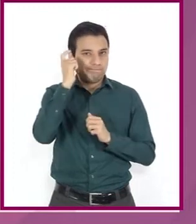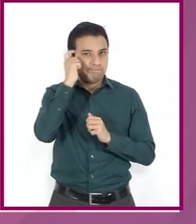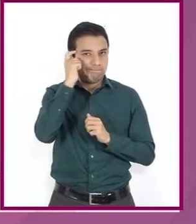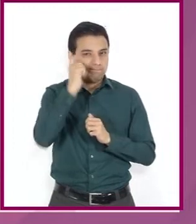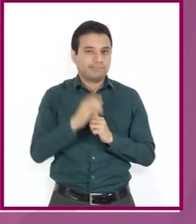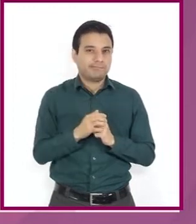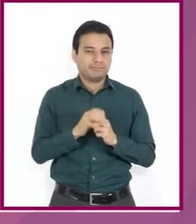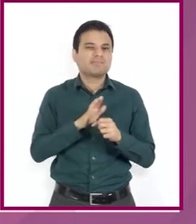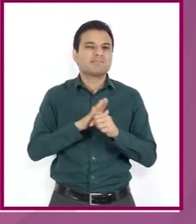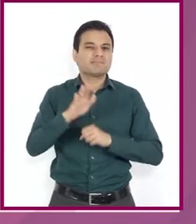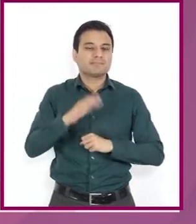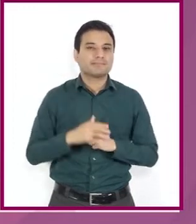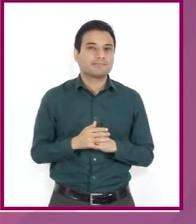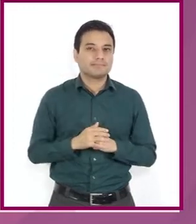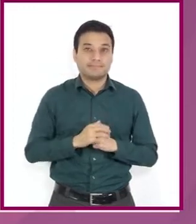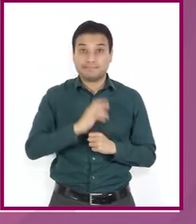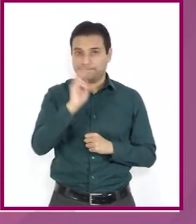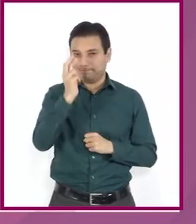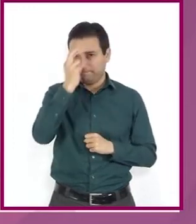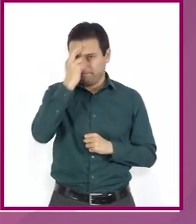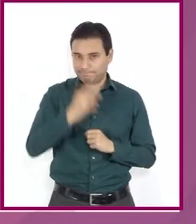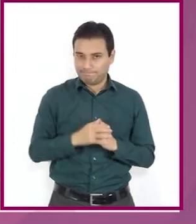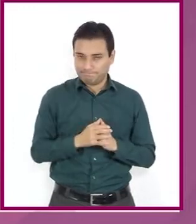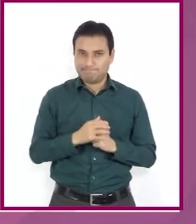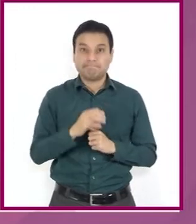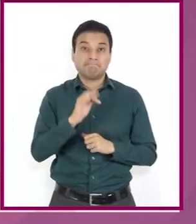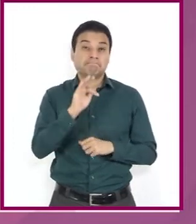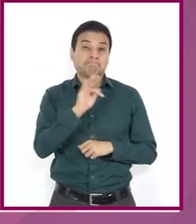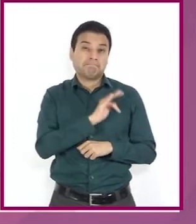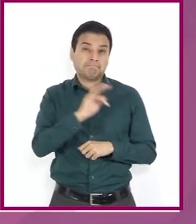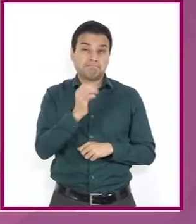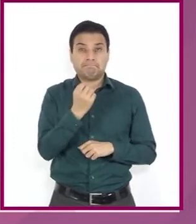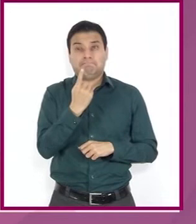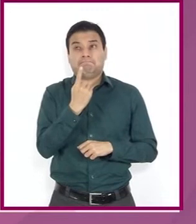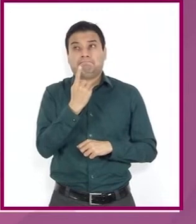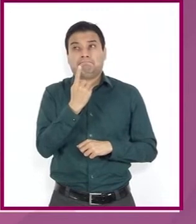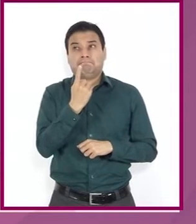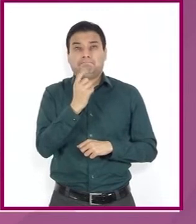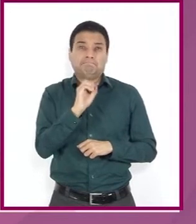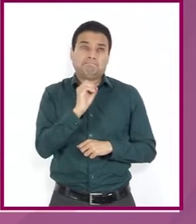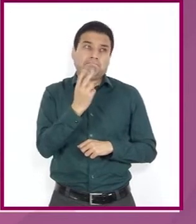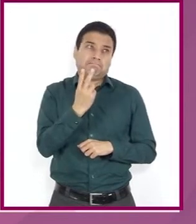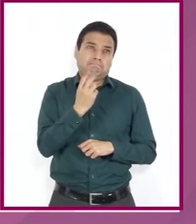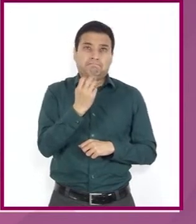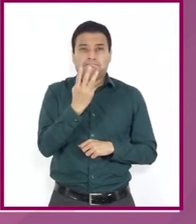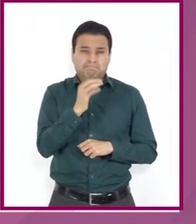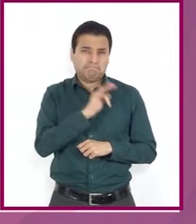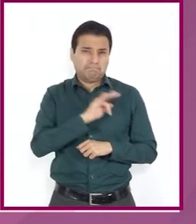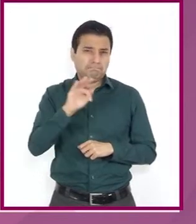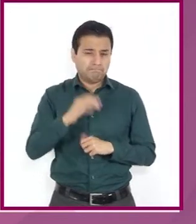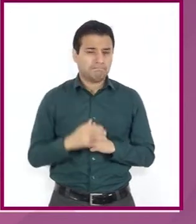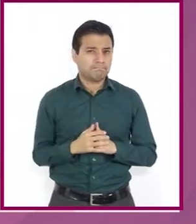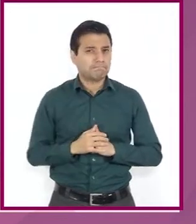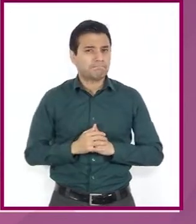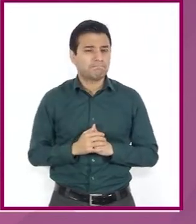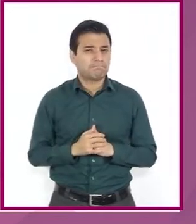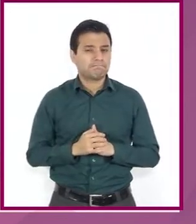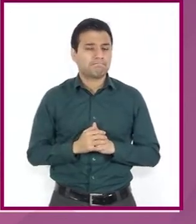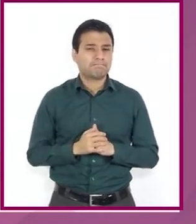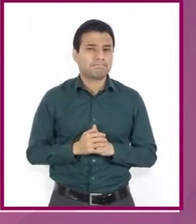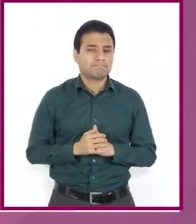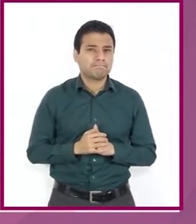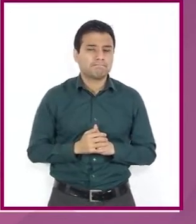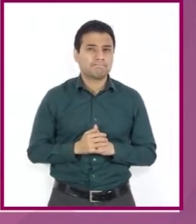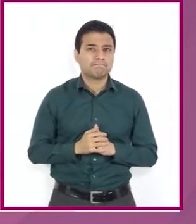psicológico. Recuerden que podemos encontrar uno o varios o todos los ambientes en una historia.